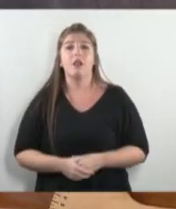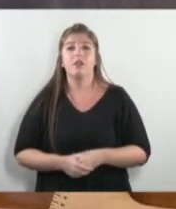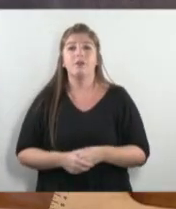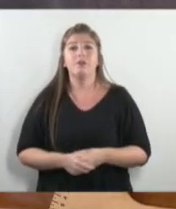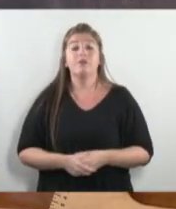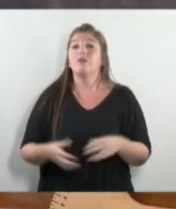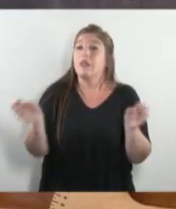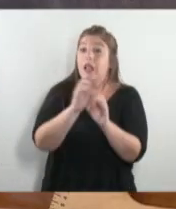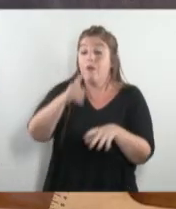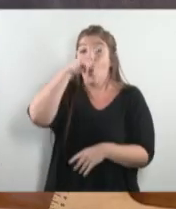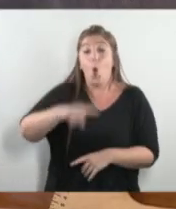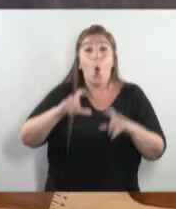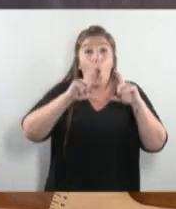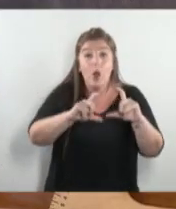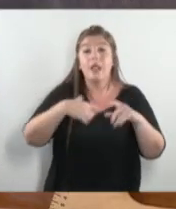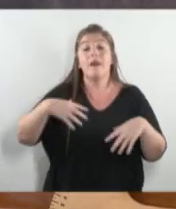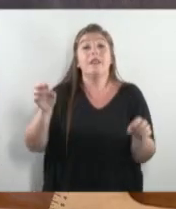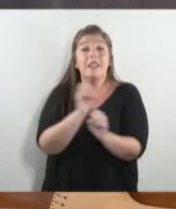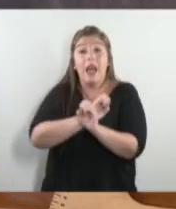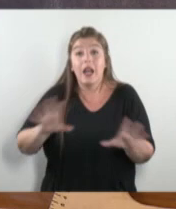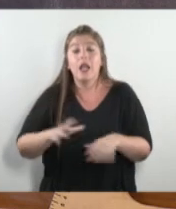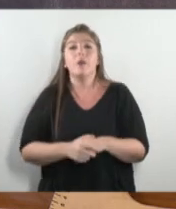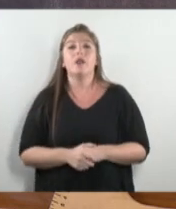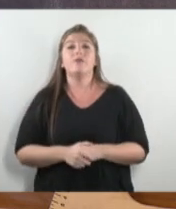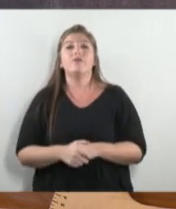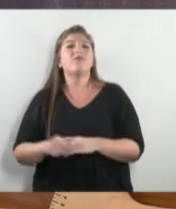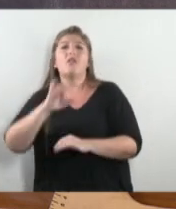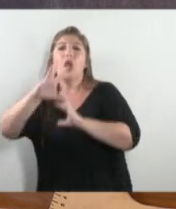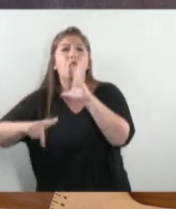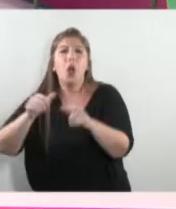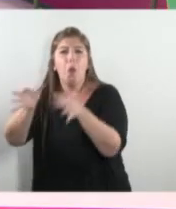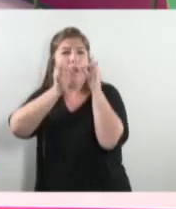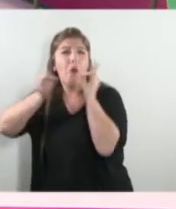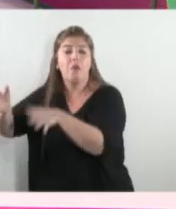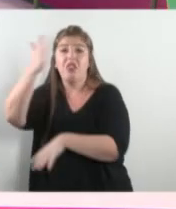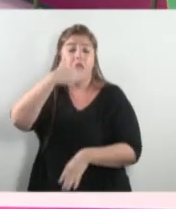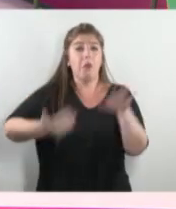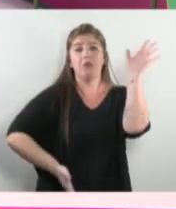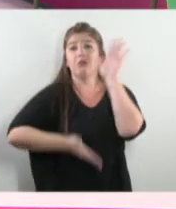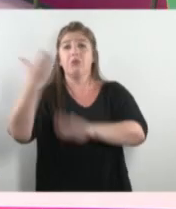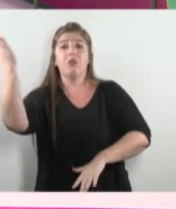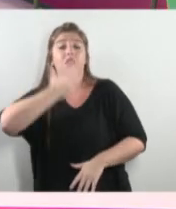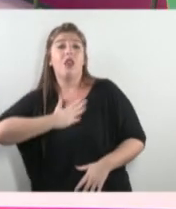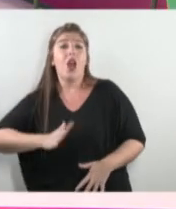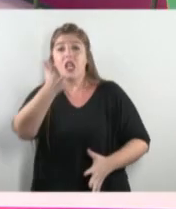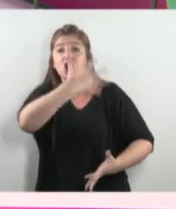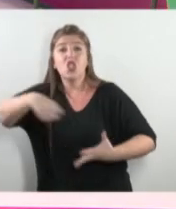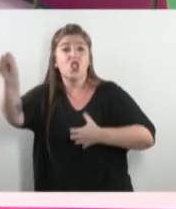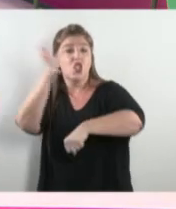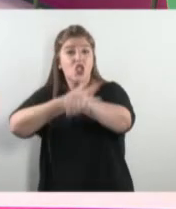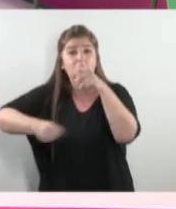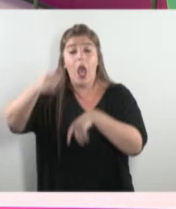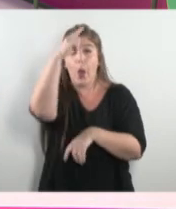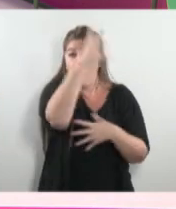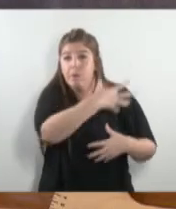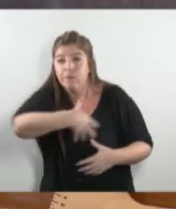tremenda, la última que tengo acá, hacían el robo a su gusto y después se iban de arriba, se llevaban las cautivas y nos